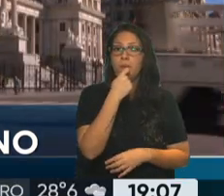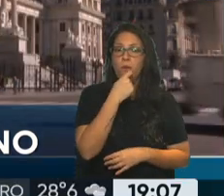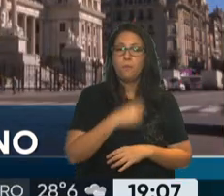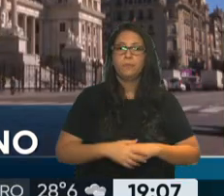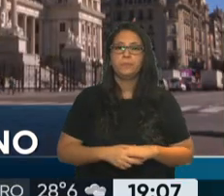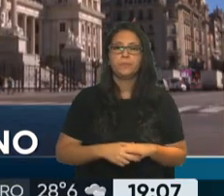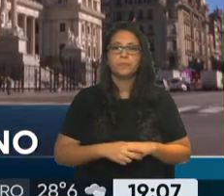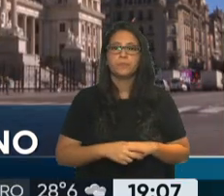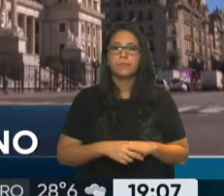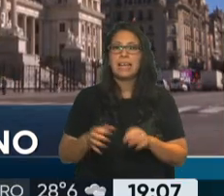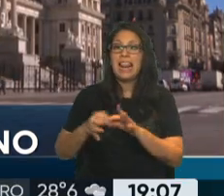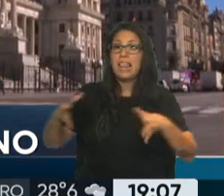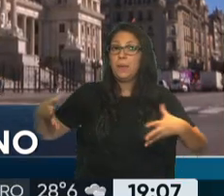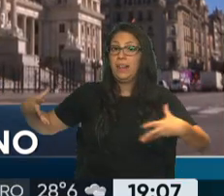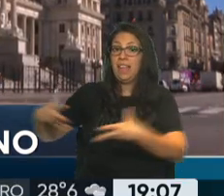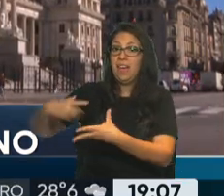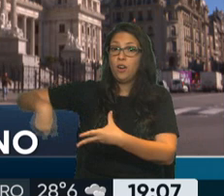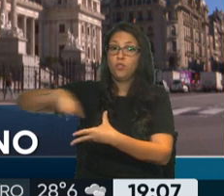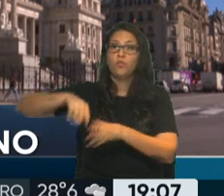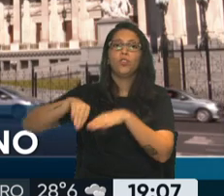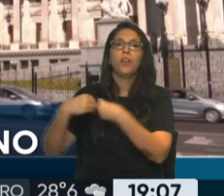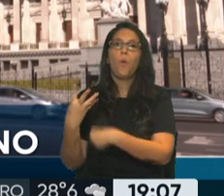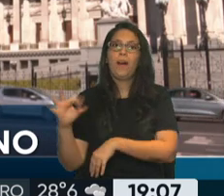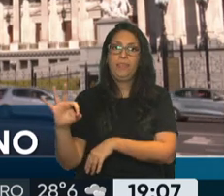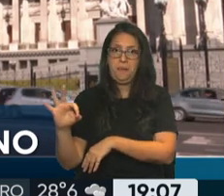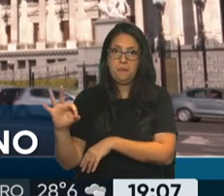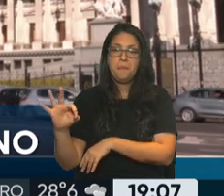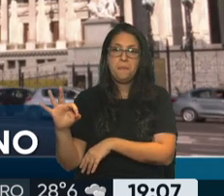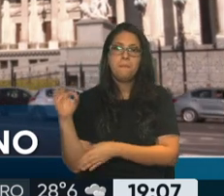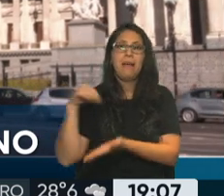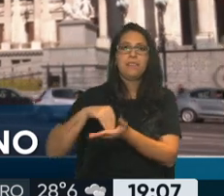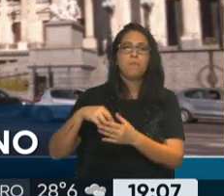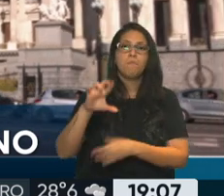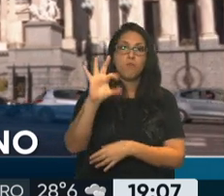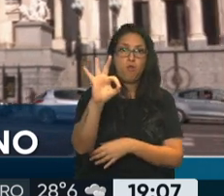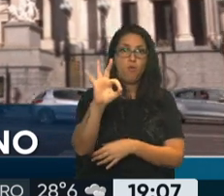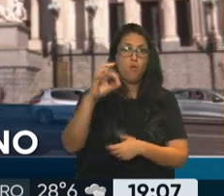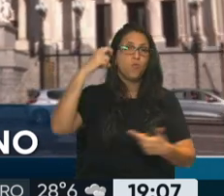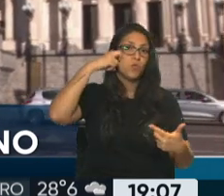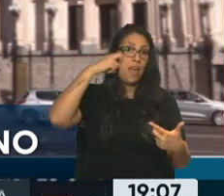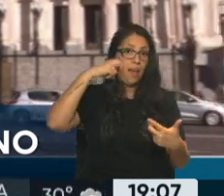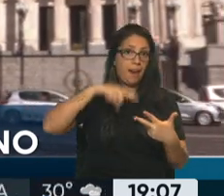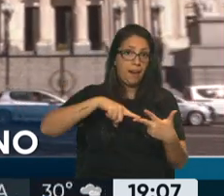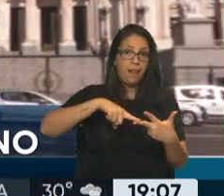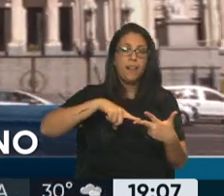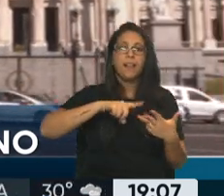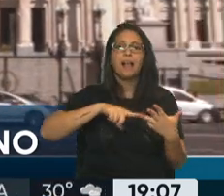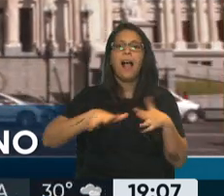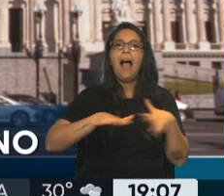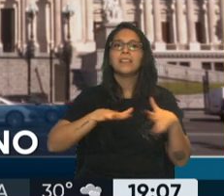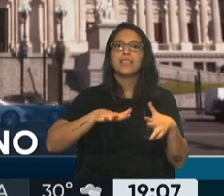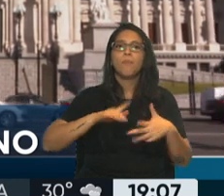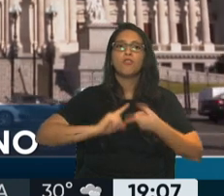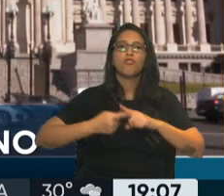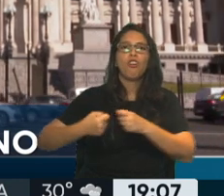que los libertarios son 40 en total a eso hay que sumarle pro ucr y hacemos consenso